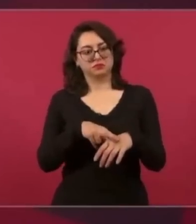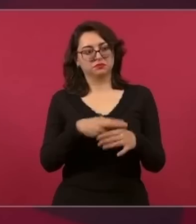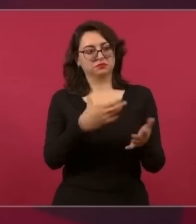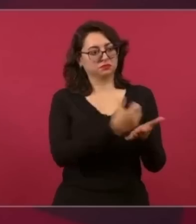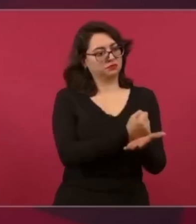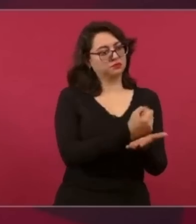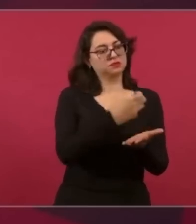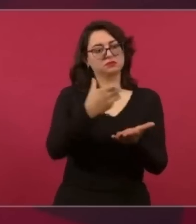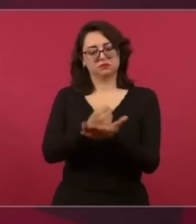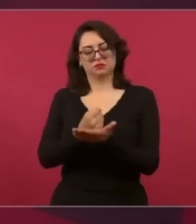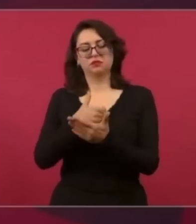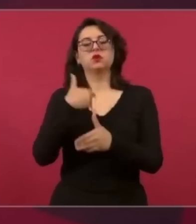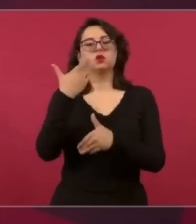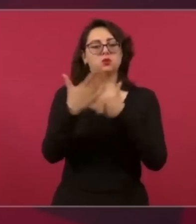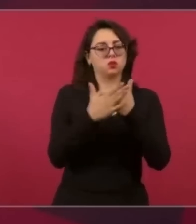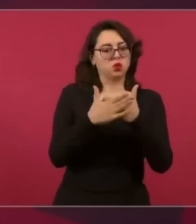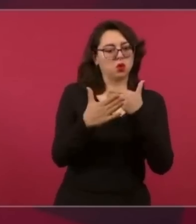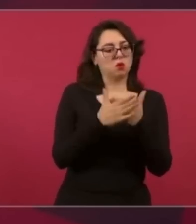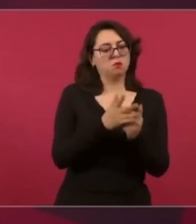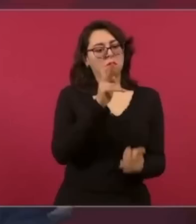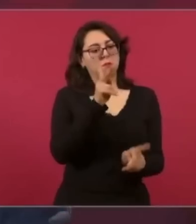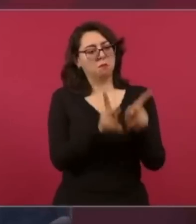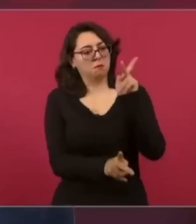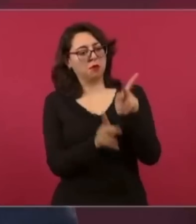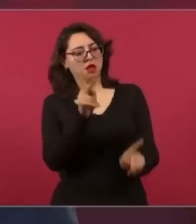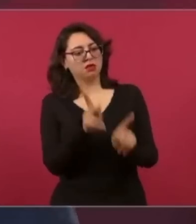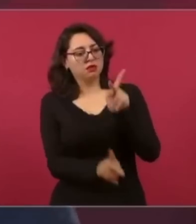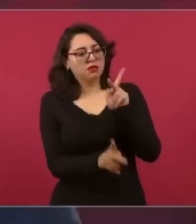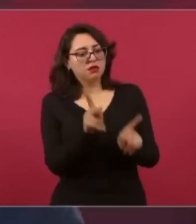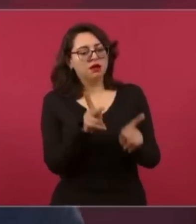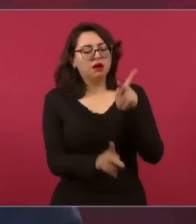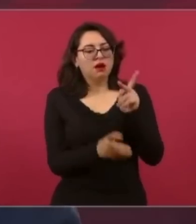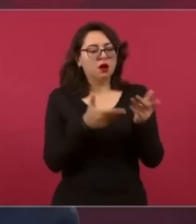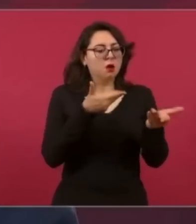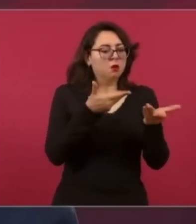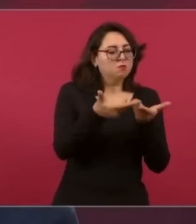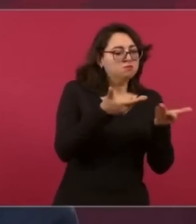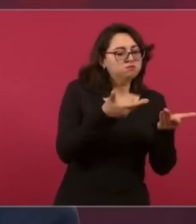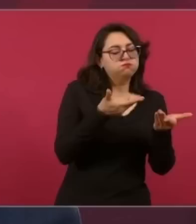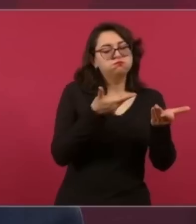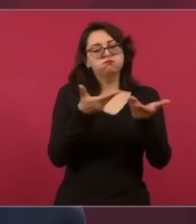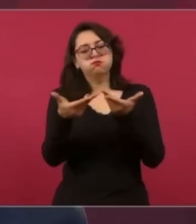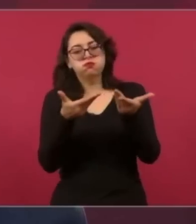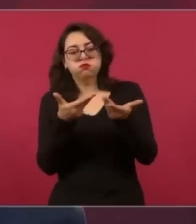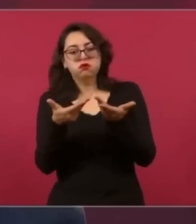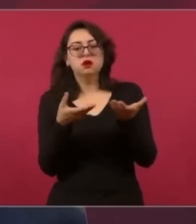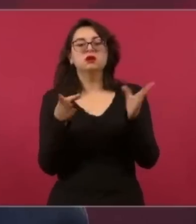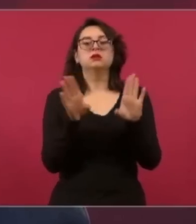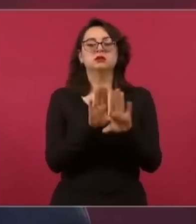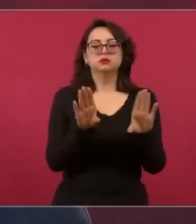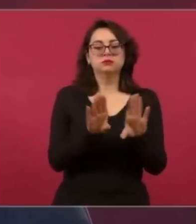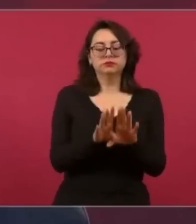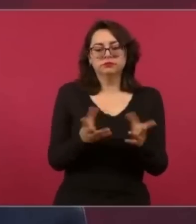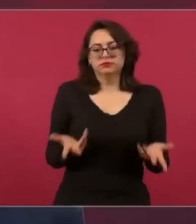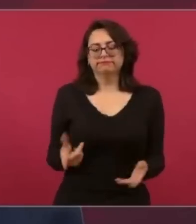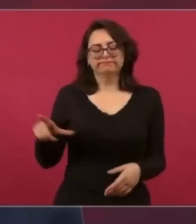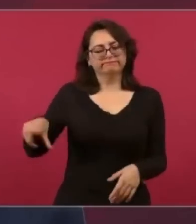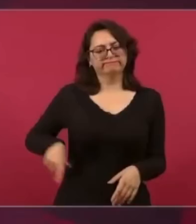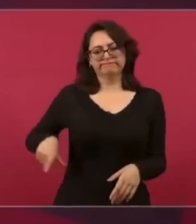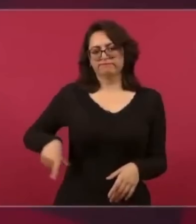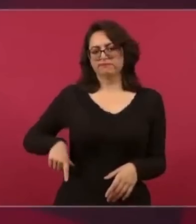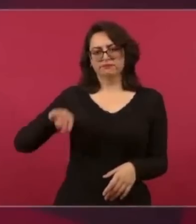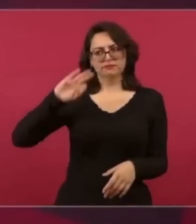ellos para lo mismo, para pues decirles que van a